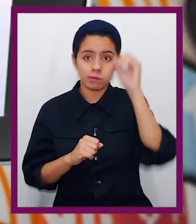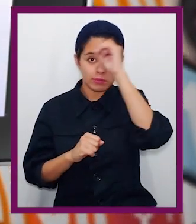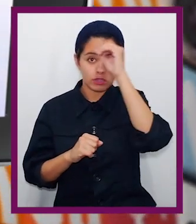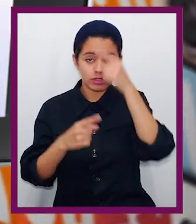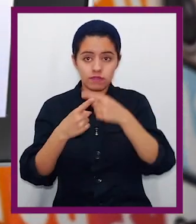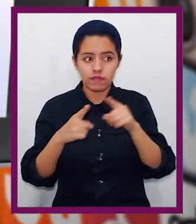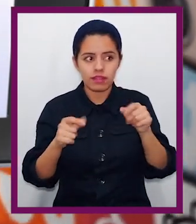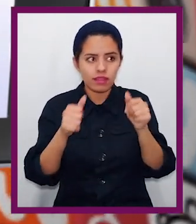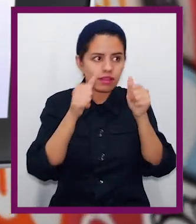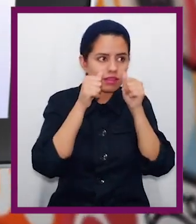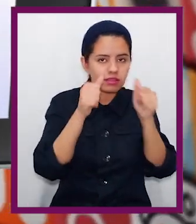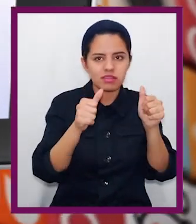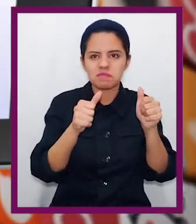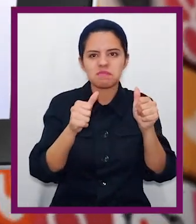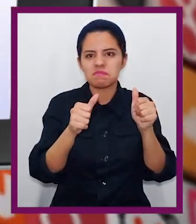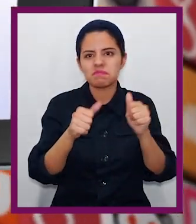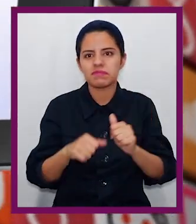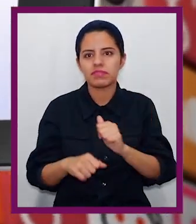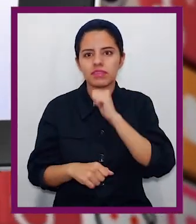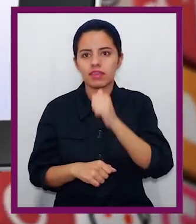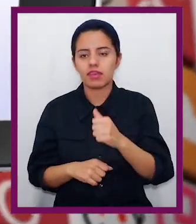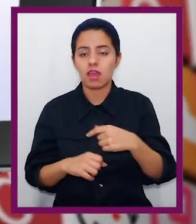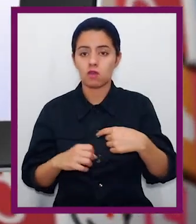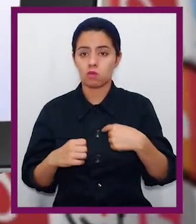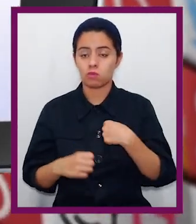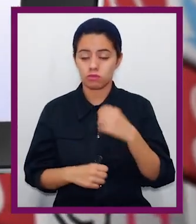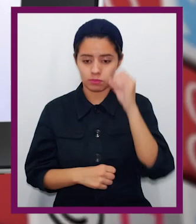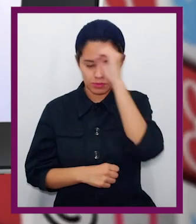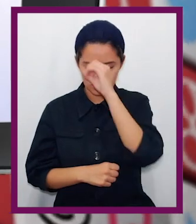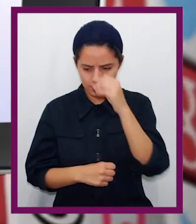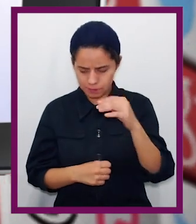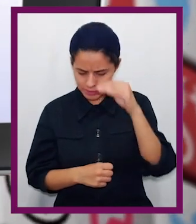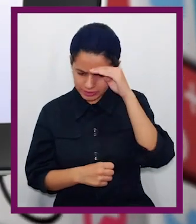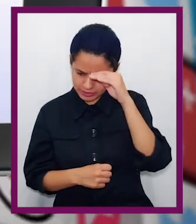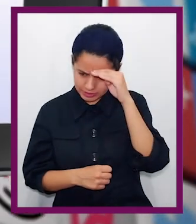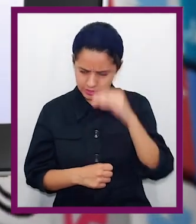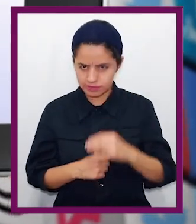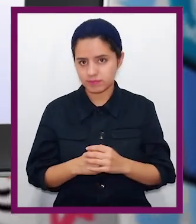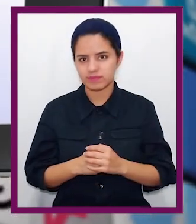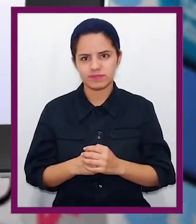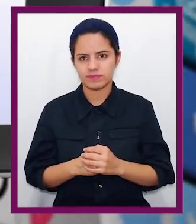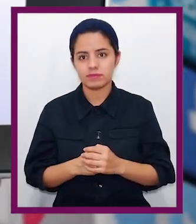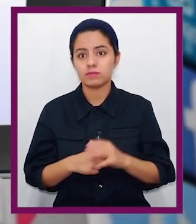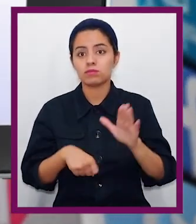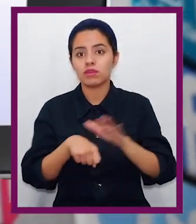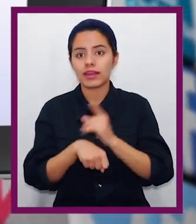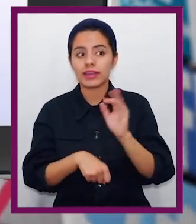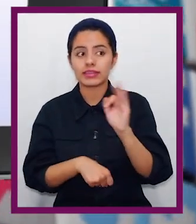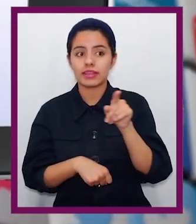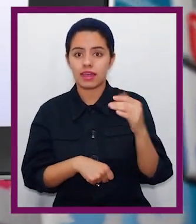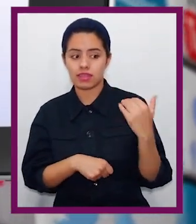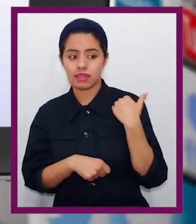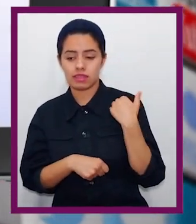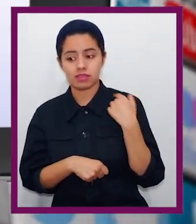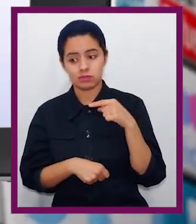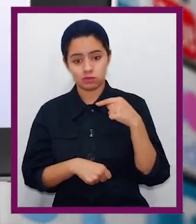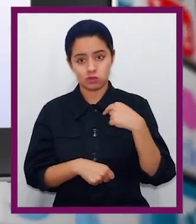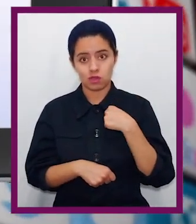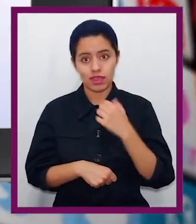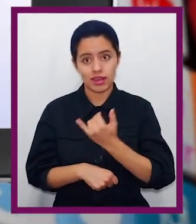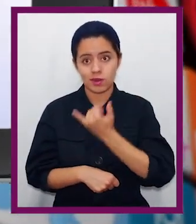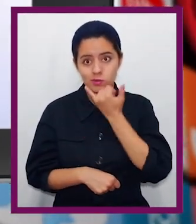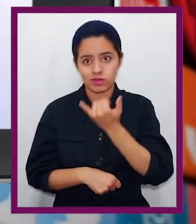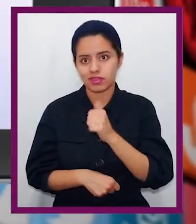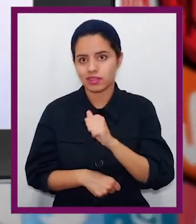nutrirnos de las ideas de los demás o dejamos de cuestionar nuestras propias ideas porque no hay algo que nos diga tal vez estoy equivocado. ¿Qué es lo que tenemos que